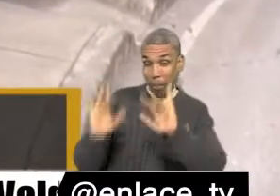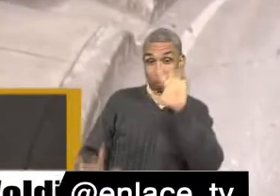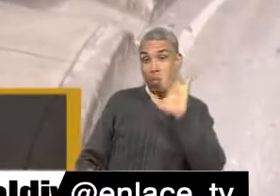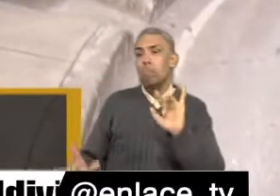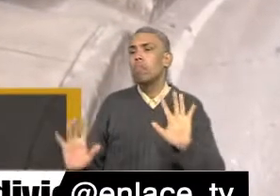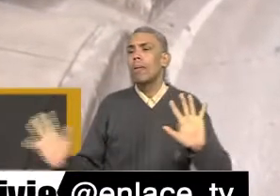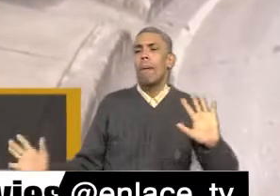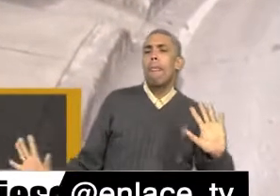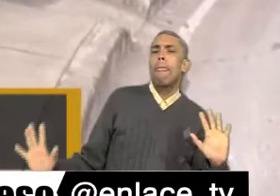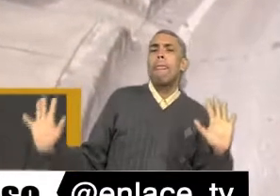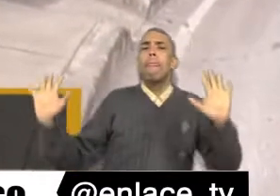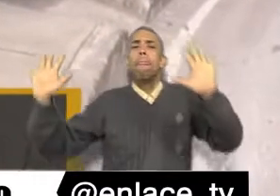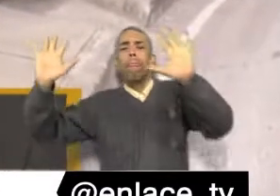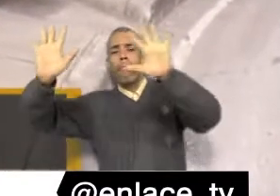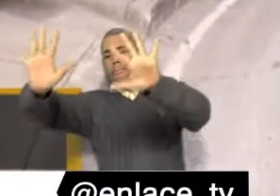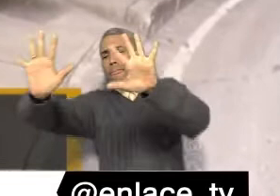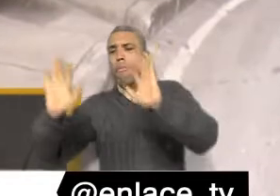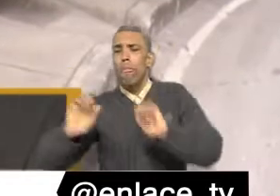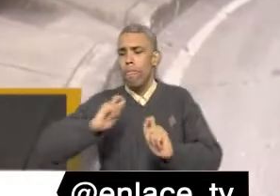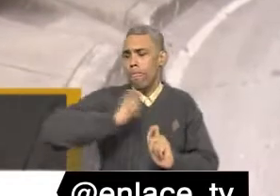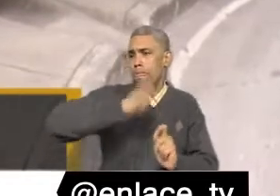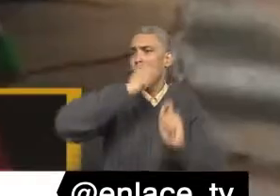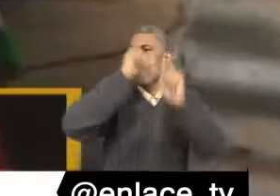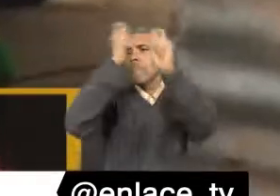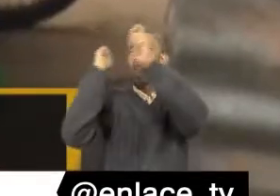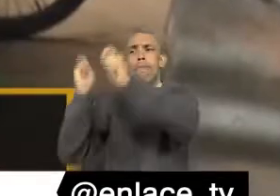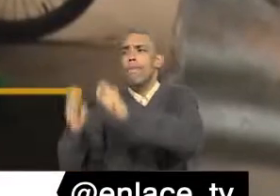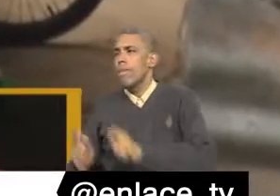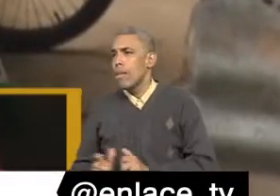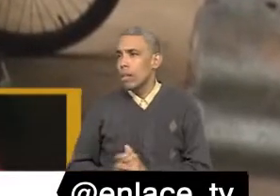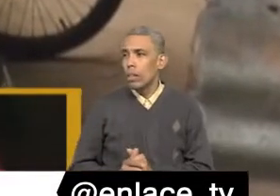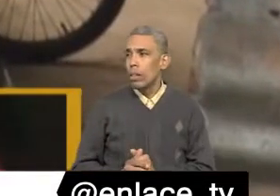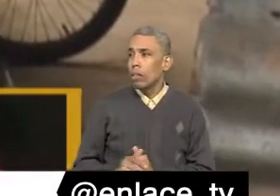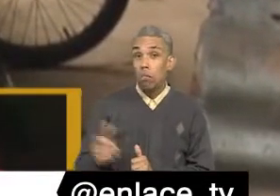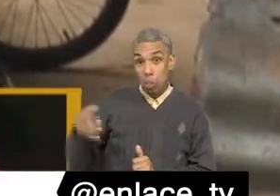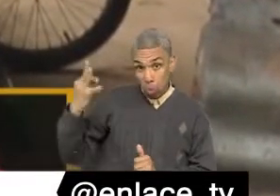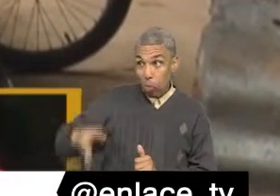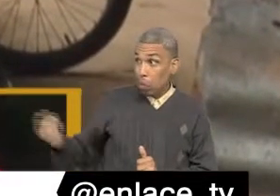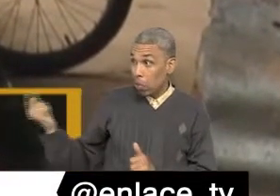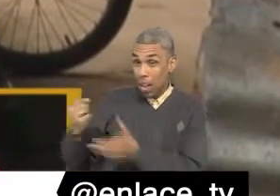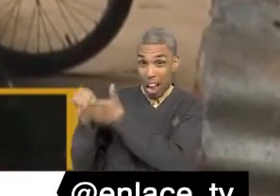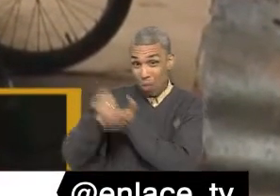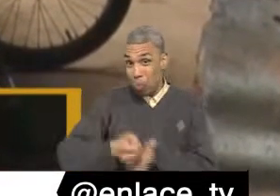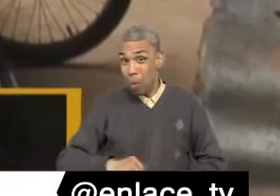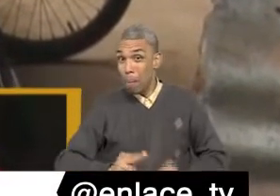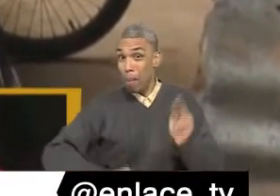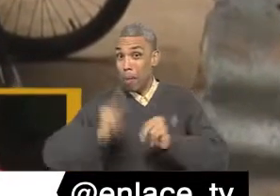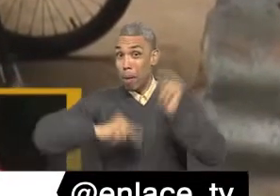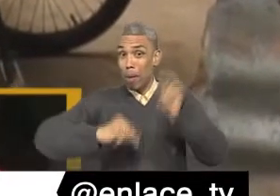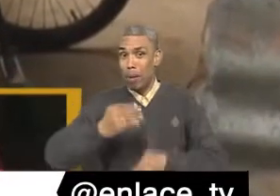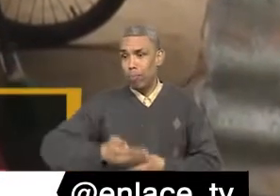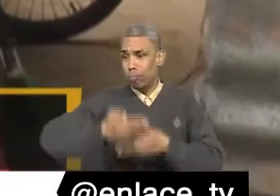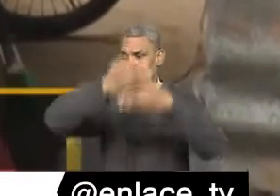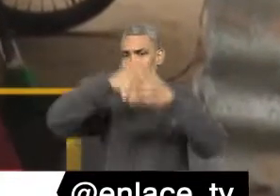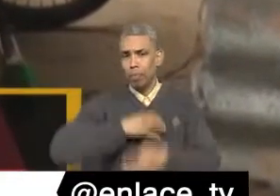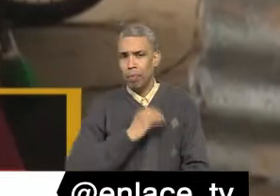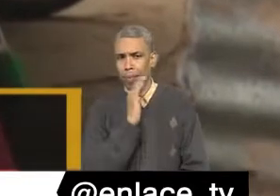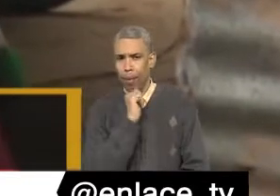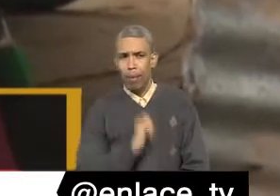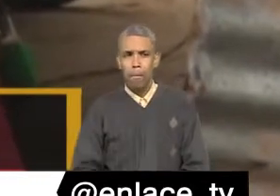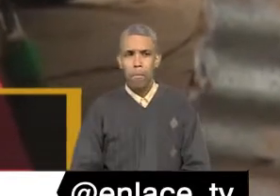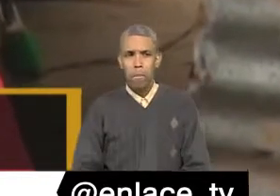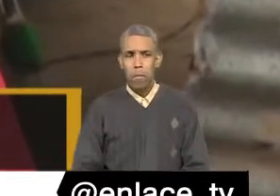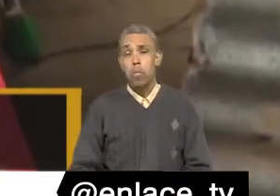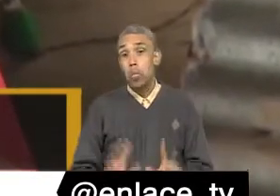a cielo abierto. Pésimamente mal, porque de todas maneras uno sin luz, Pues dándole gracias que el vecino va, que tengo muy